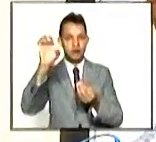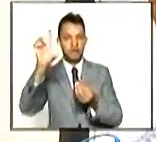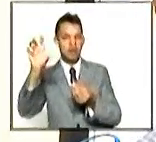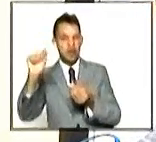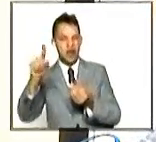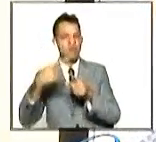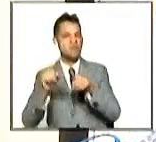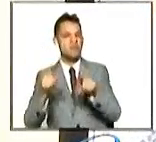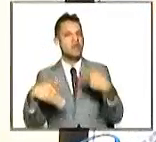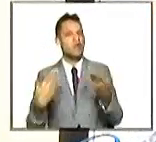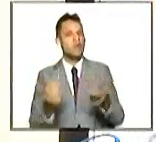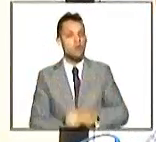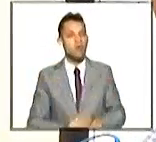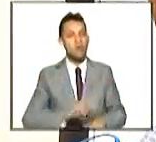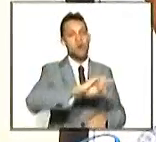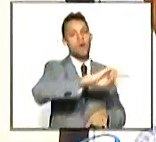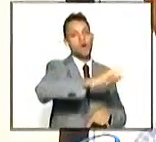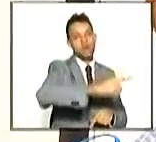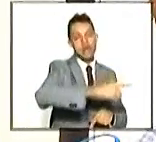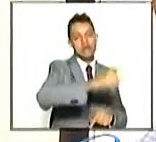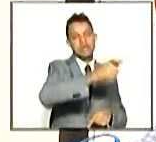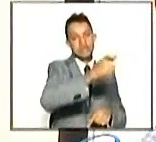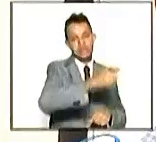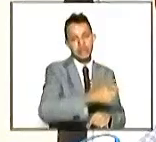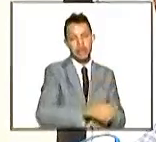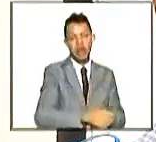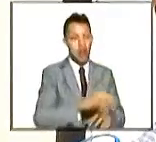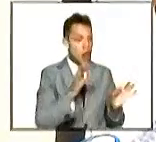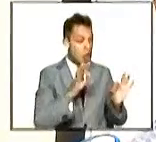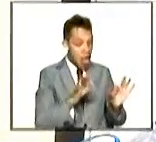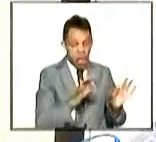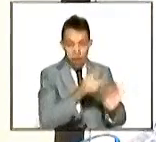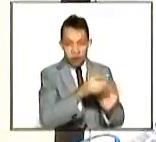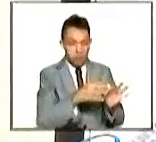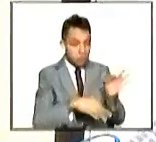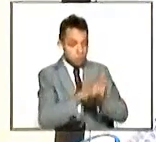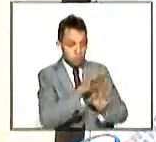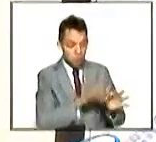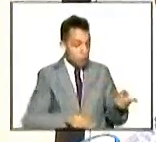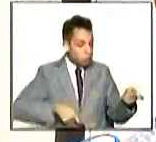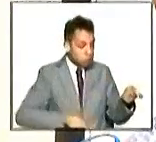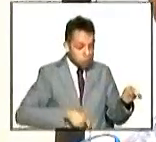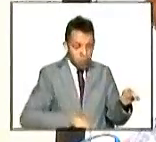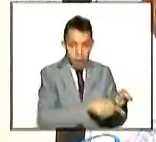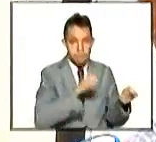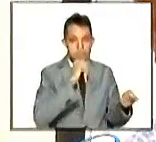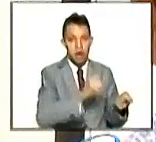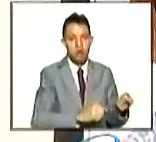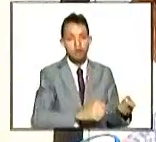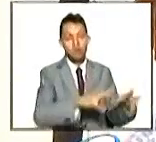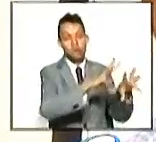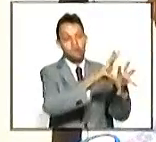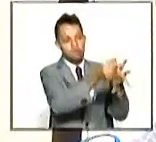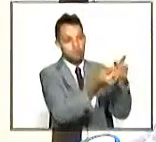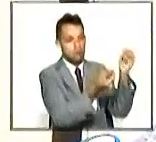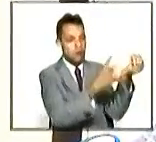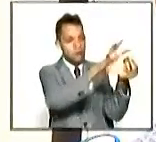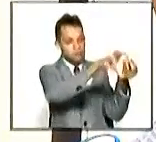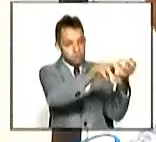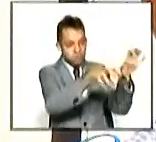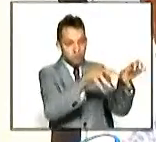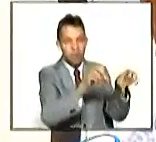Pues que las otras sí requieren los insecticidas, porque si no lo hacen, pues se perderían las cosechas, no habría cosechas. En cambio, la